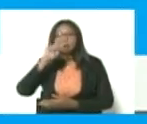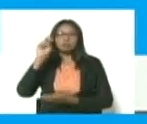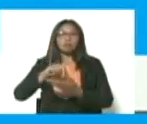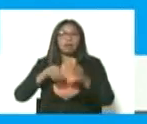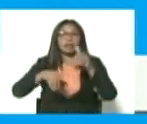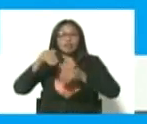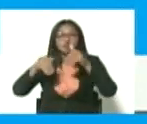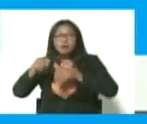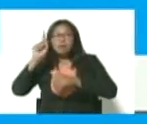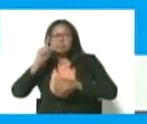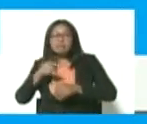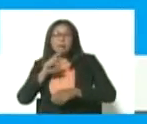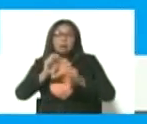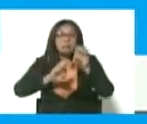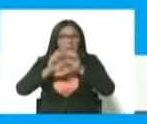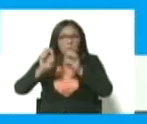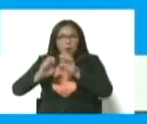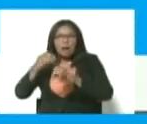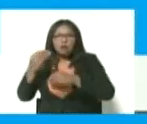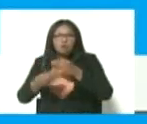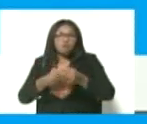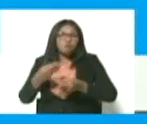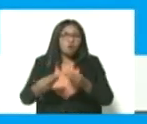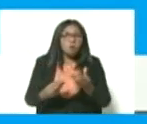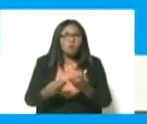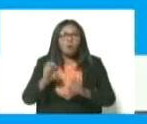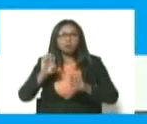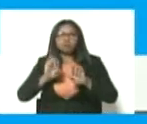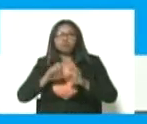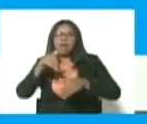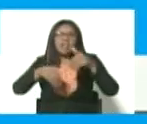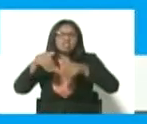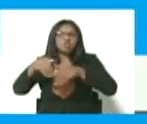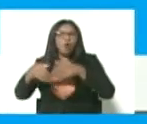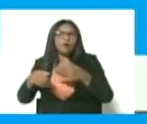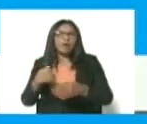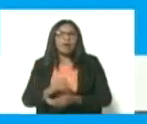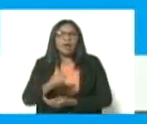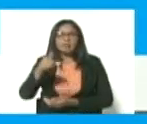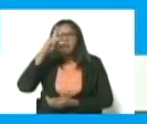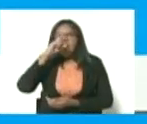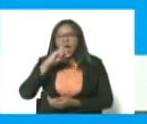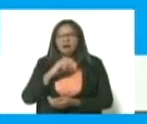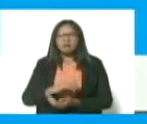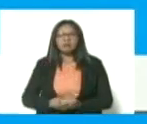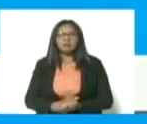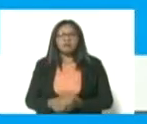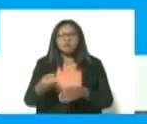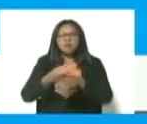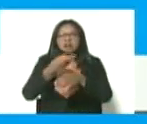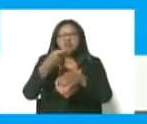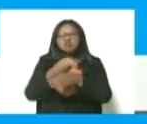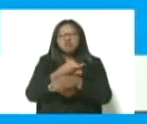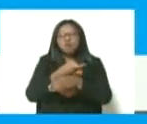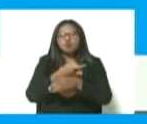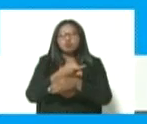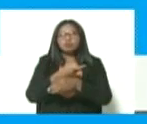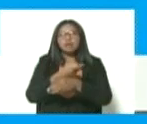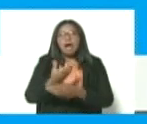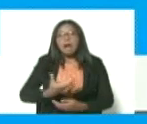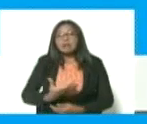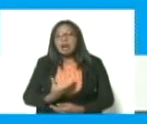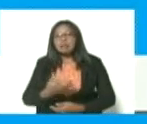Electoral debería tomarla evaluando las condiciones técnicas para hacer una elección un poco compleja, gobernadores, alcaldes, Consejo Legislativo.